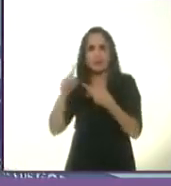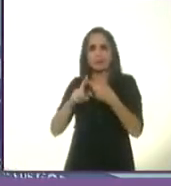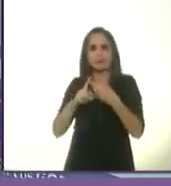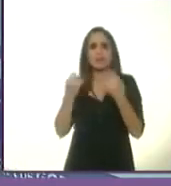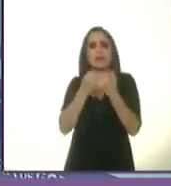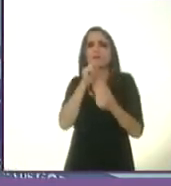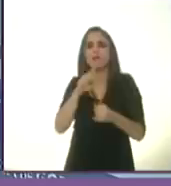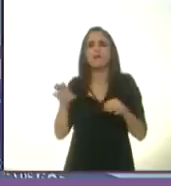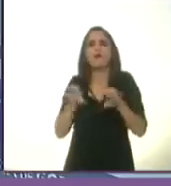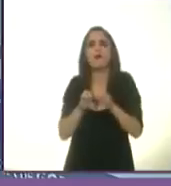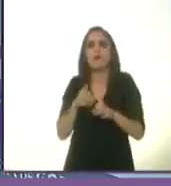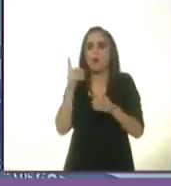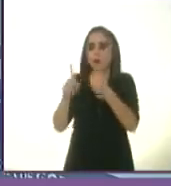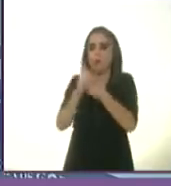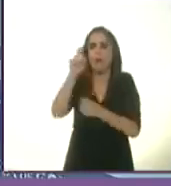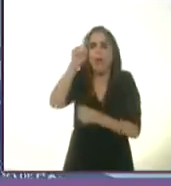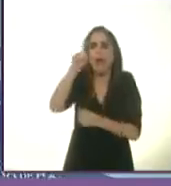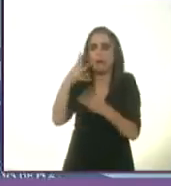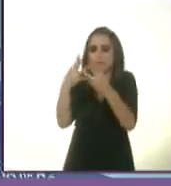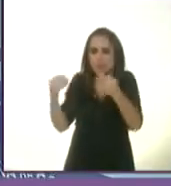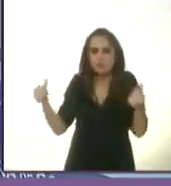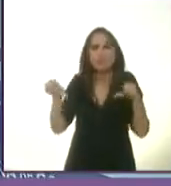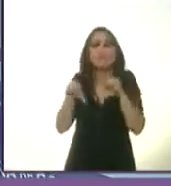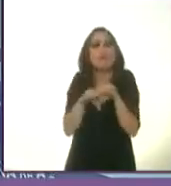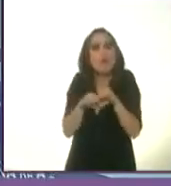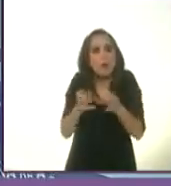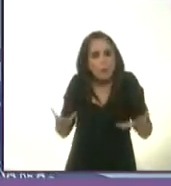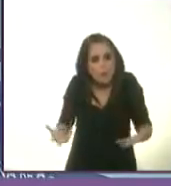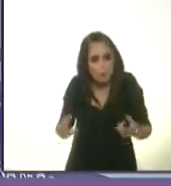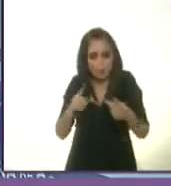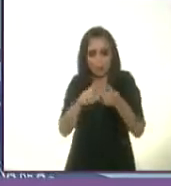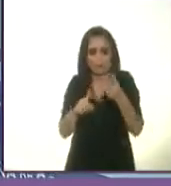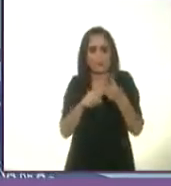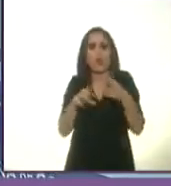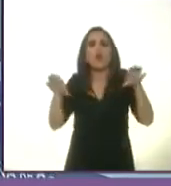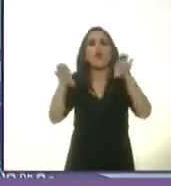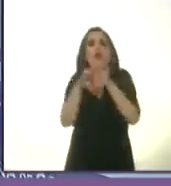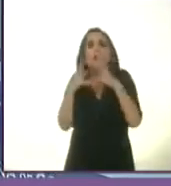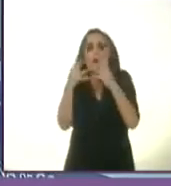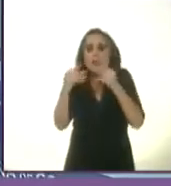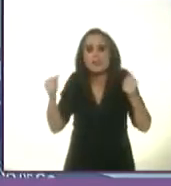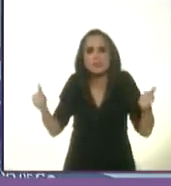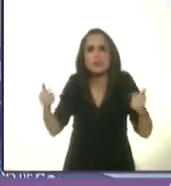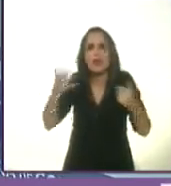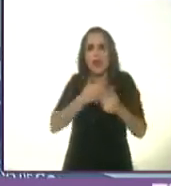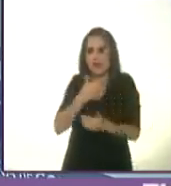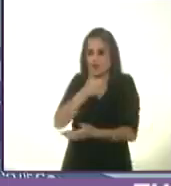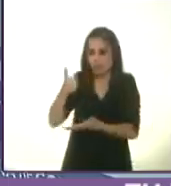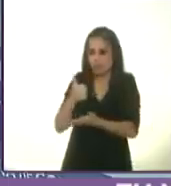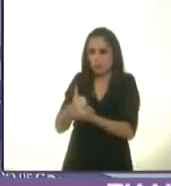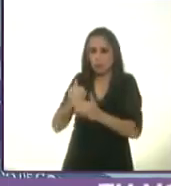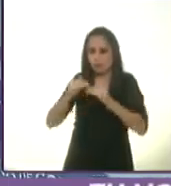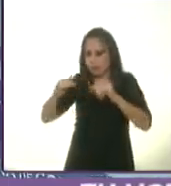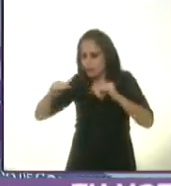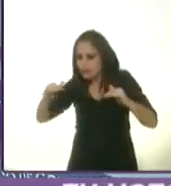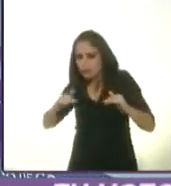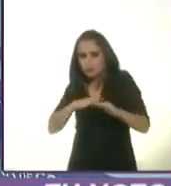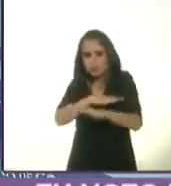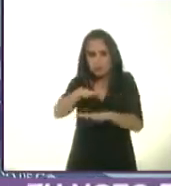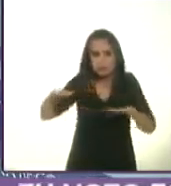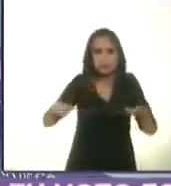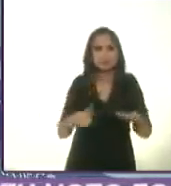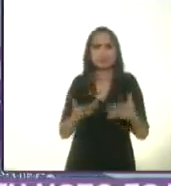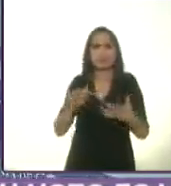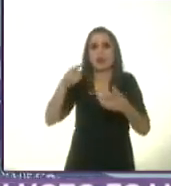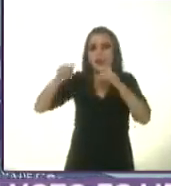vamos a resolver el problema del agua cómo vamos a resolver el problema de los asentamientos urbanos cómo vamos a resolver el problema de